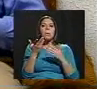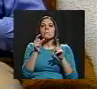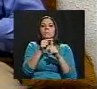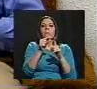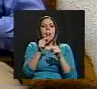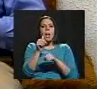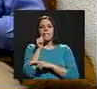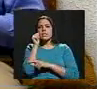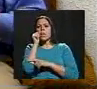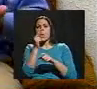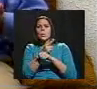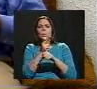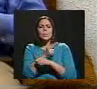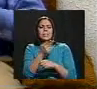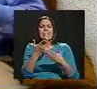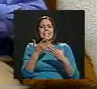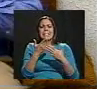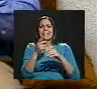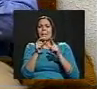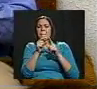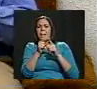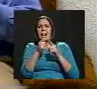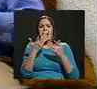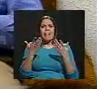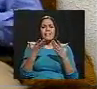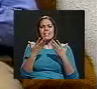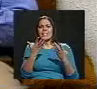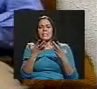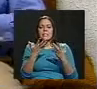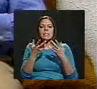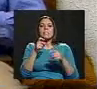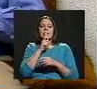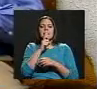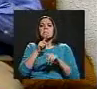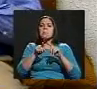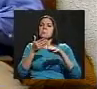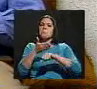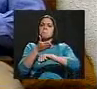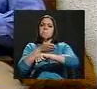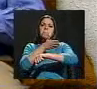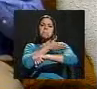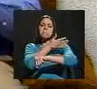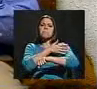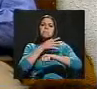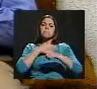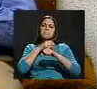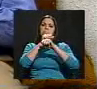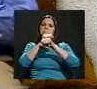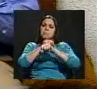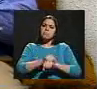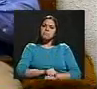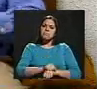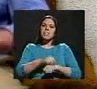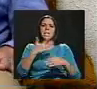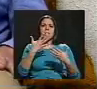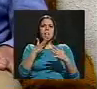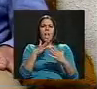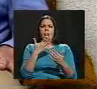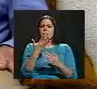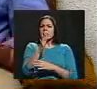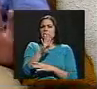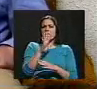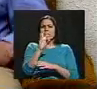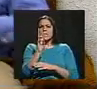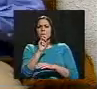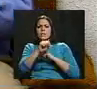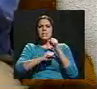palabras más avanzadas, era muy difícil que ella nos ayudara, pero poco a poco se fue acostumbrando, y ya como para los 5 o 6 años